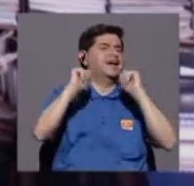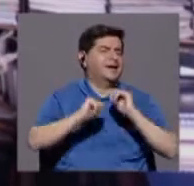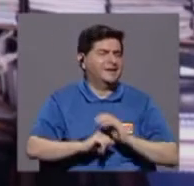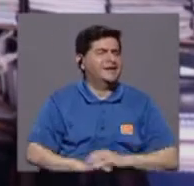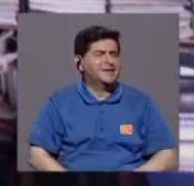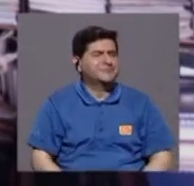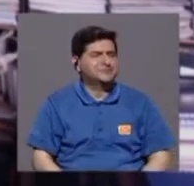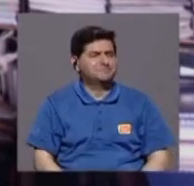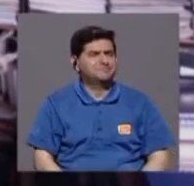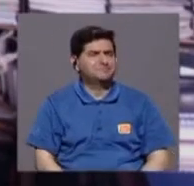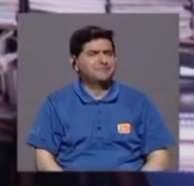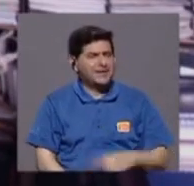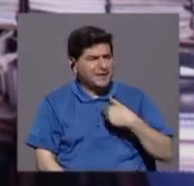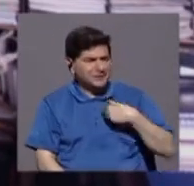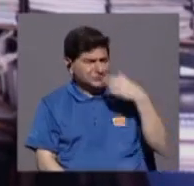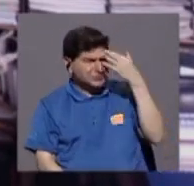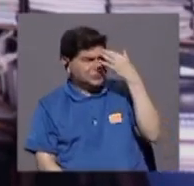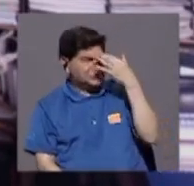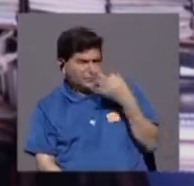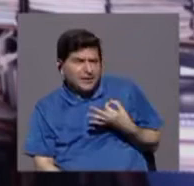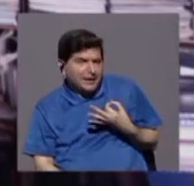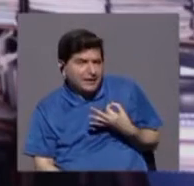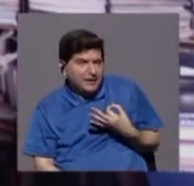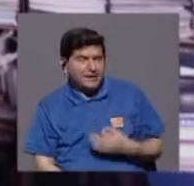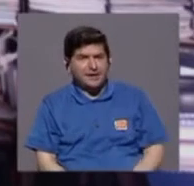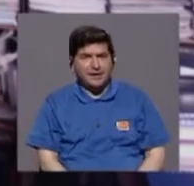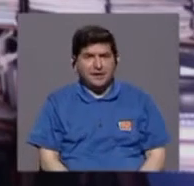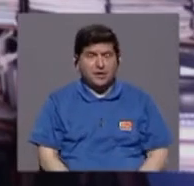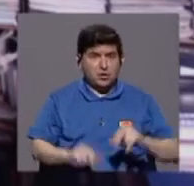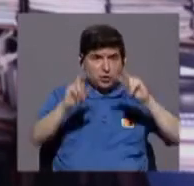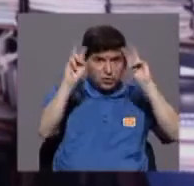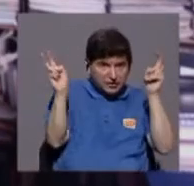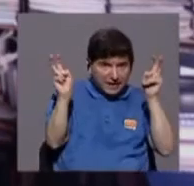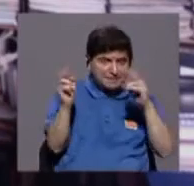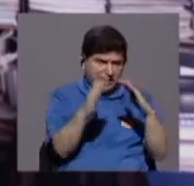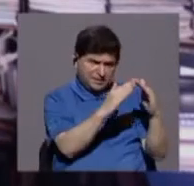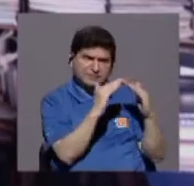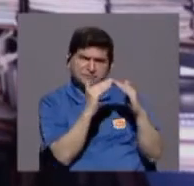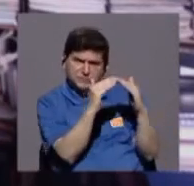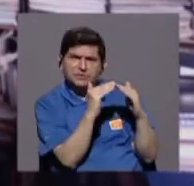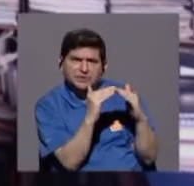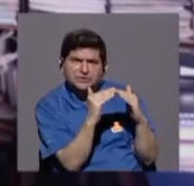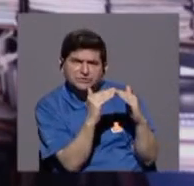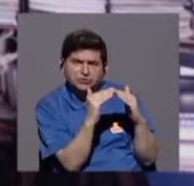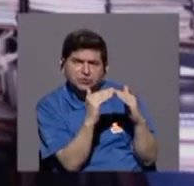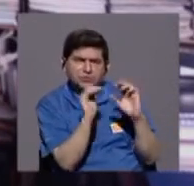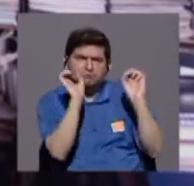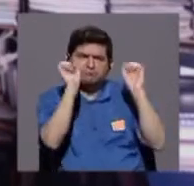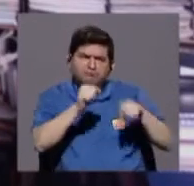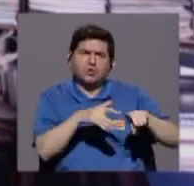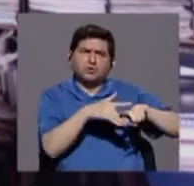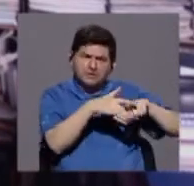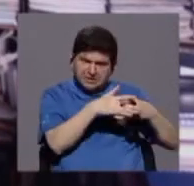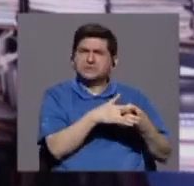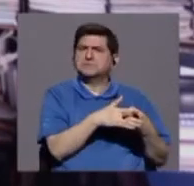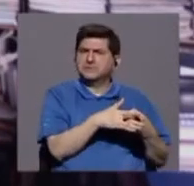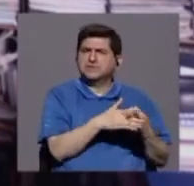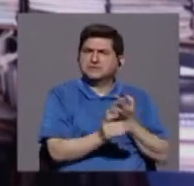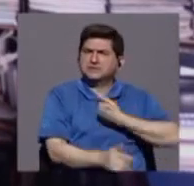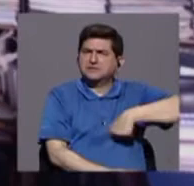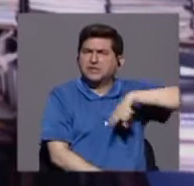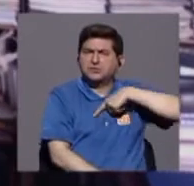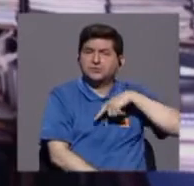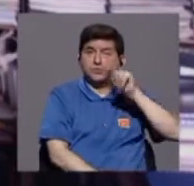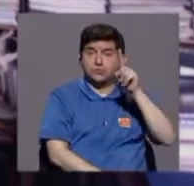bueno, creo que si tomamos el tema de la población, creo que podemos empezar con